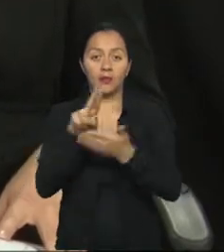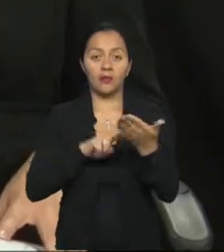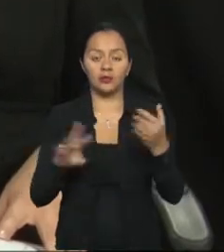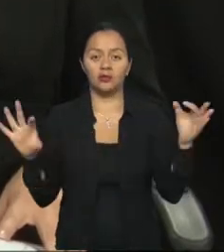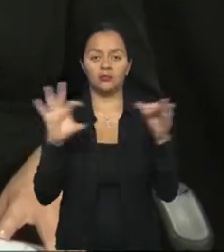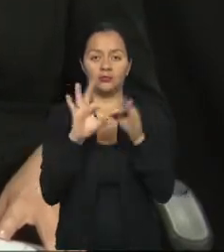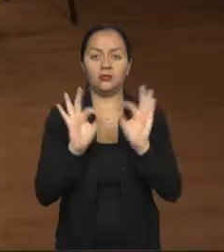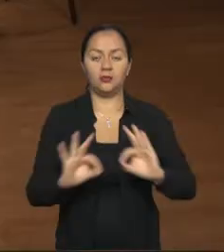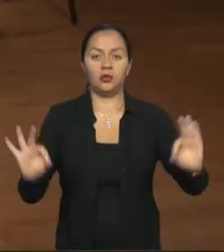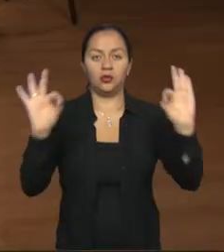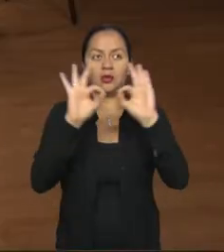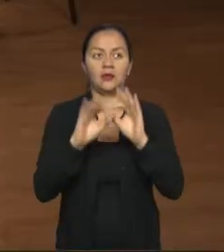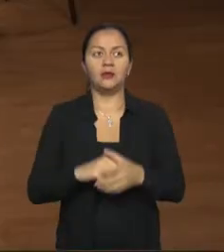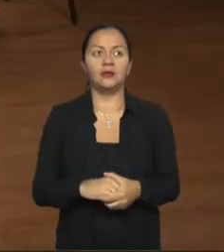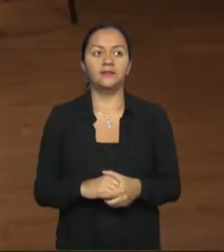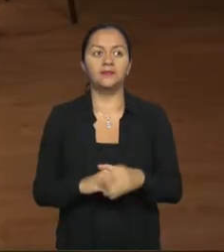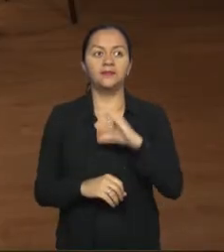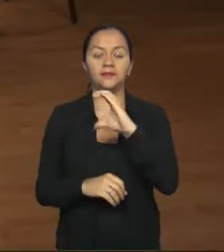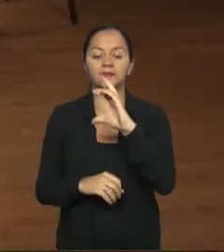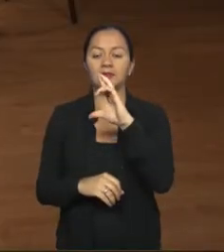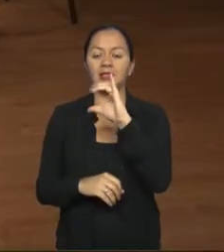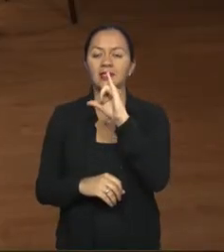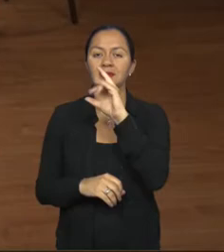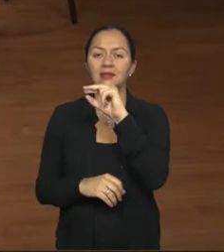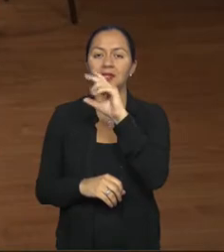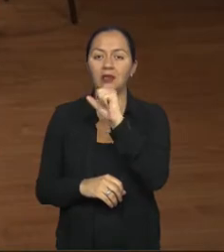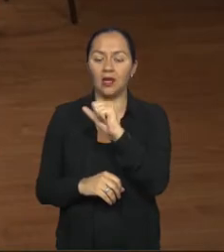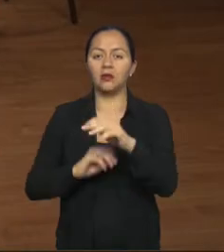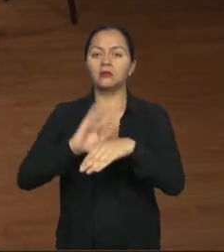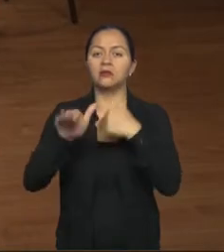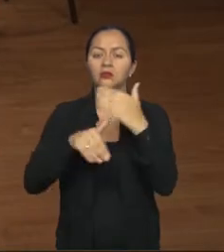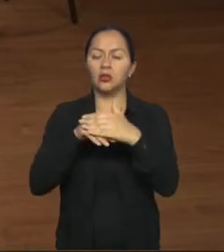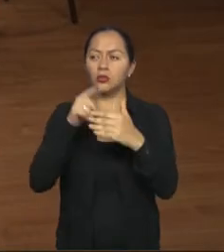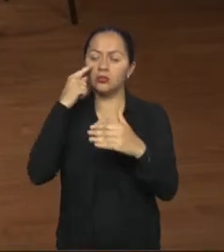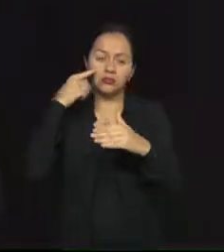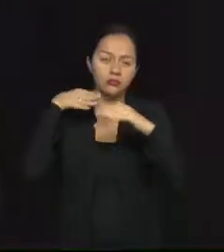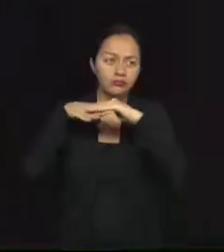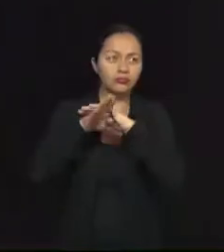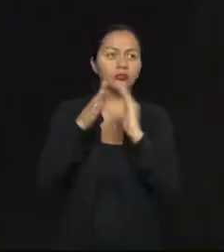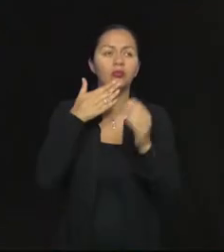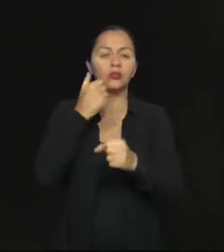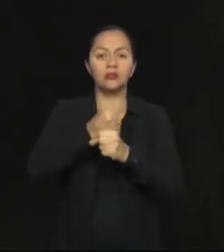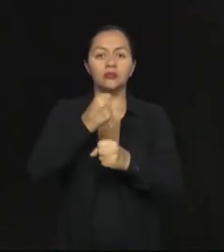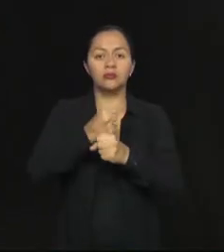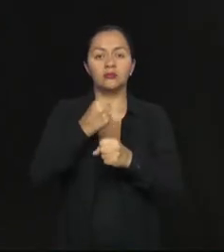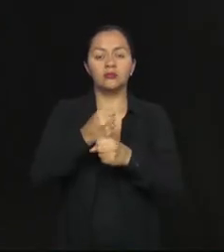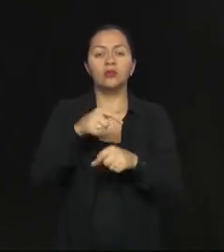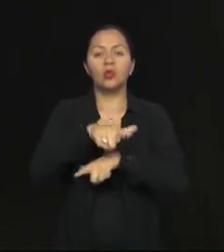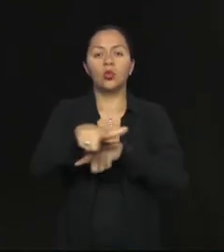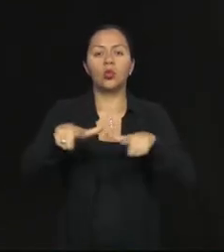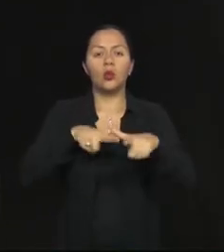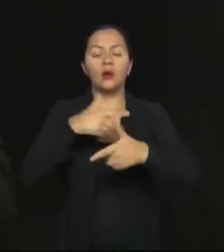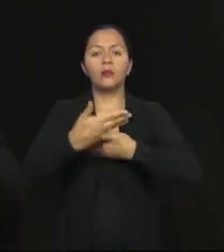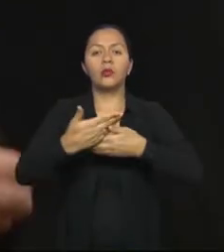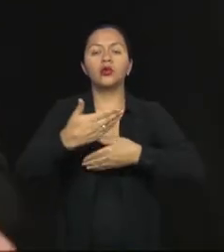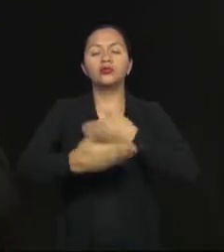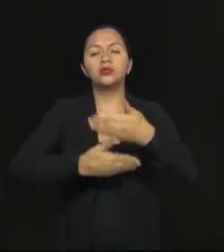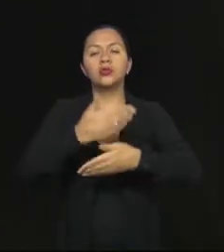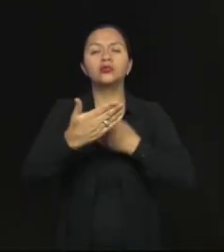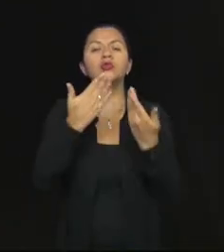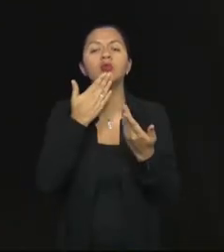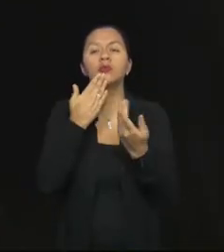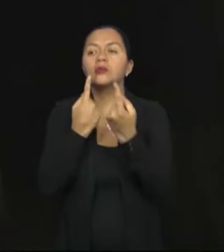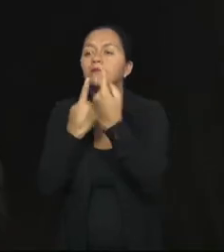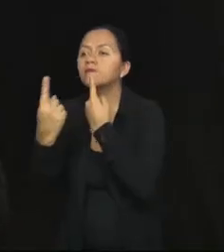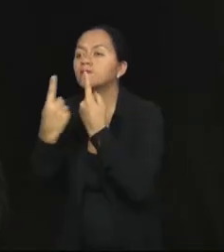buscamos. Cristina, ustedes para un poco comenzar a intervenir en territorio, ¿cómo hacen ese proceso? ¿Empiezan un proceso de negociación